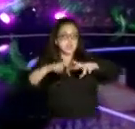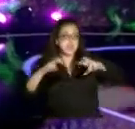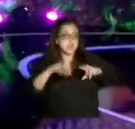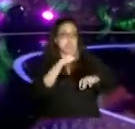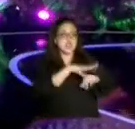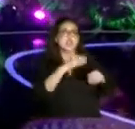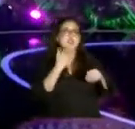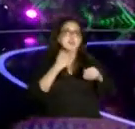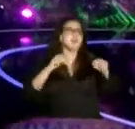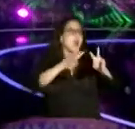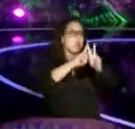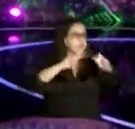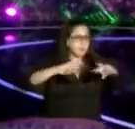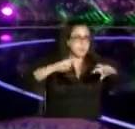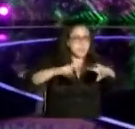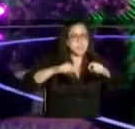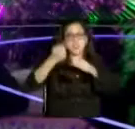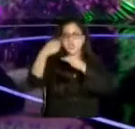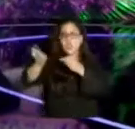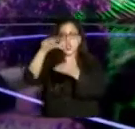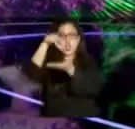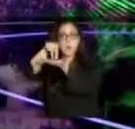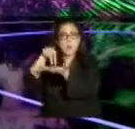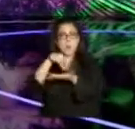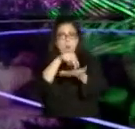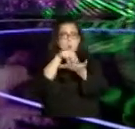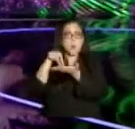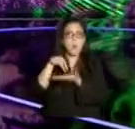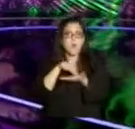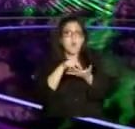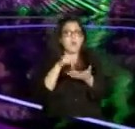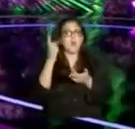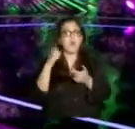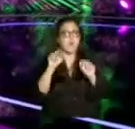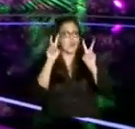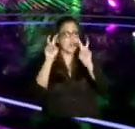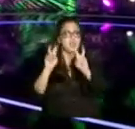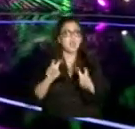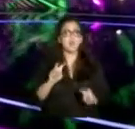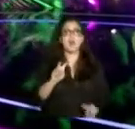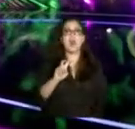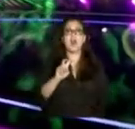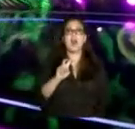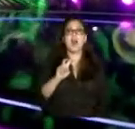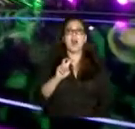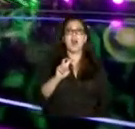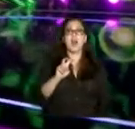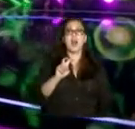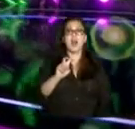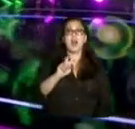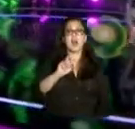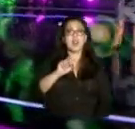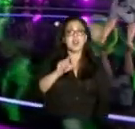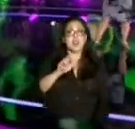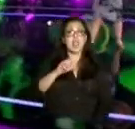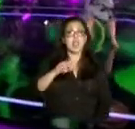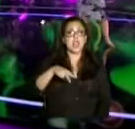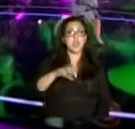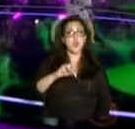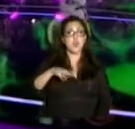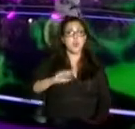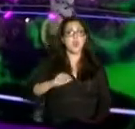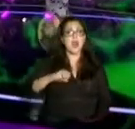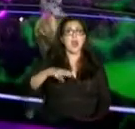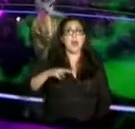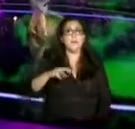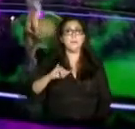algunas poblaciones urbanas y encontraron que el genoma mitocondrial, el ADN de nuestras mitocondrias, tenía un porcentaje de